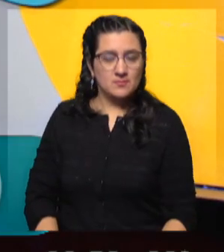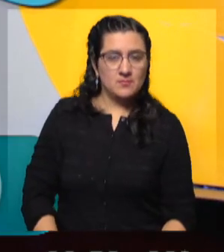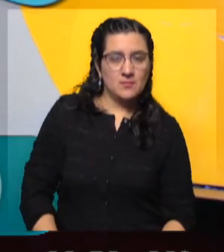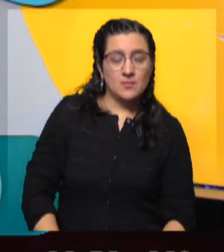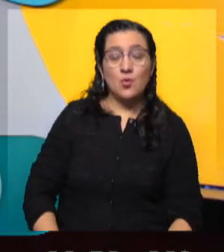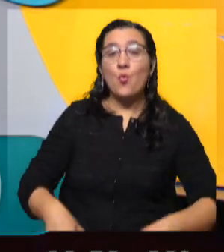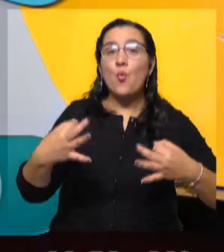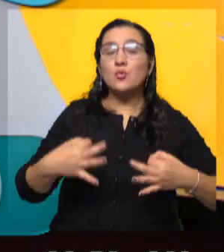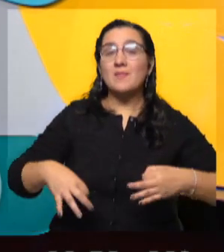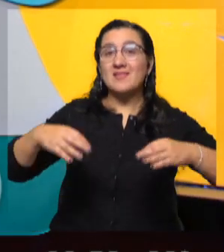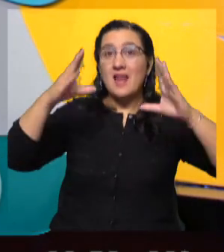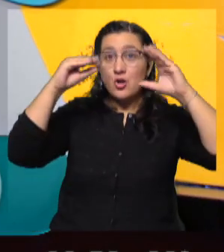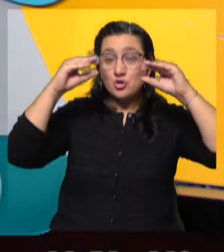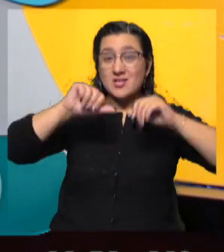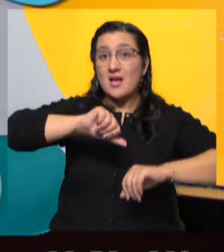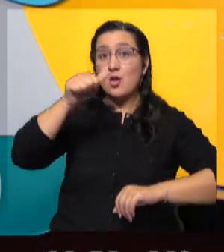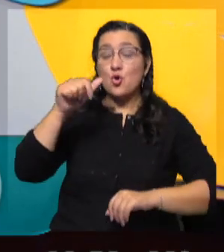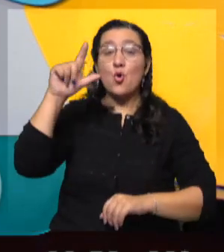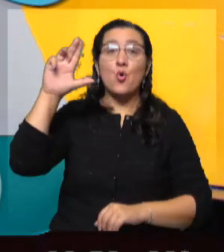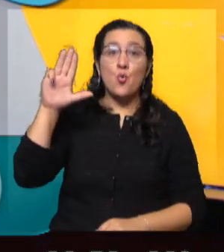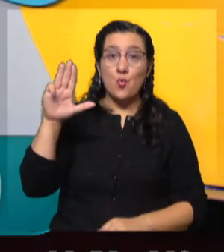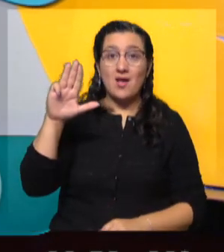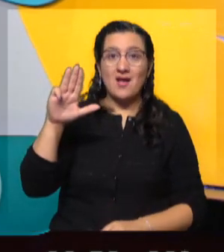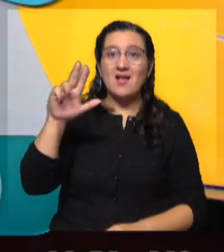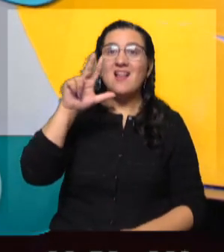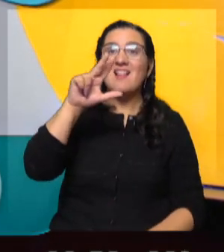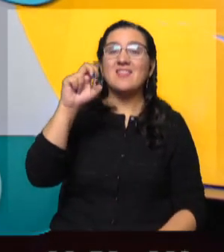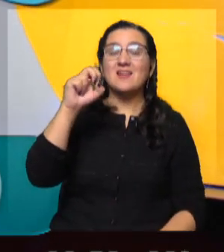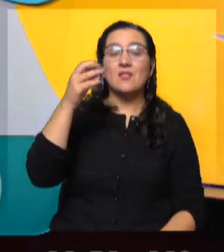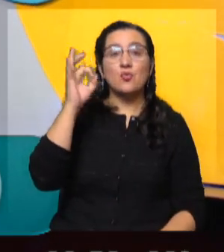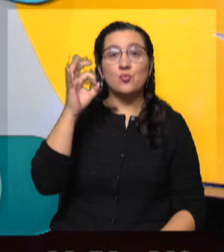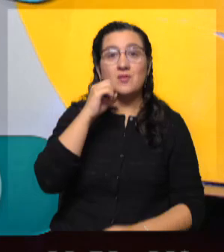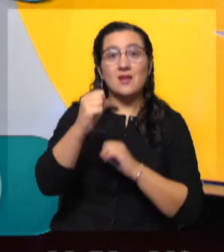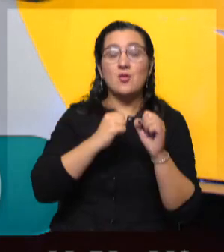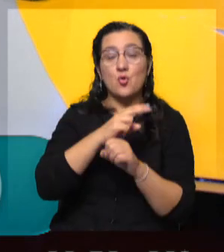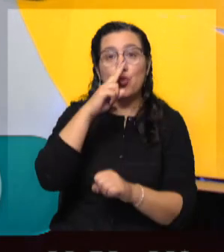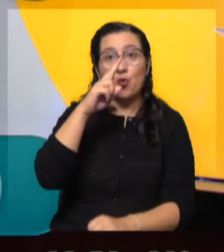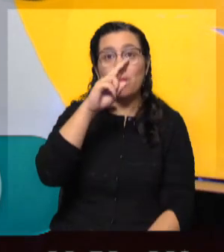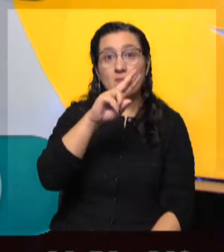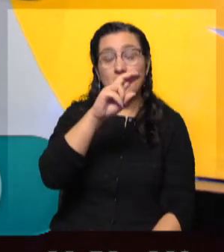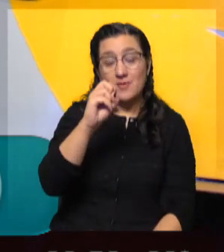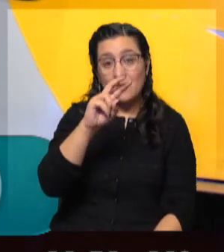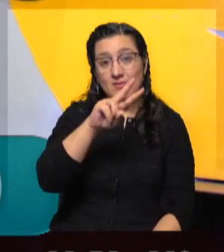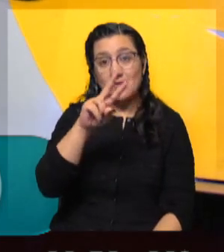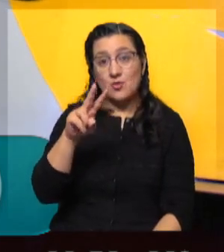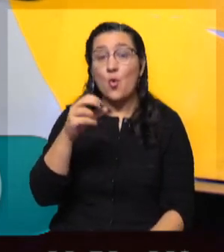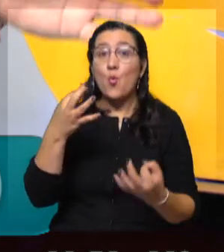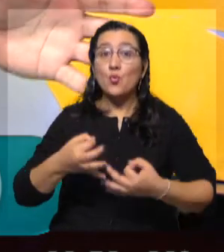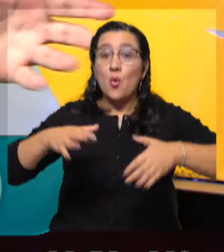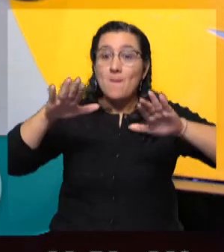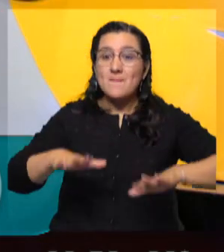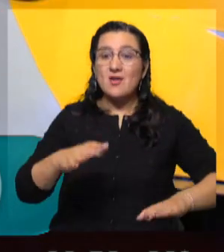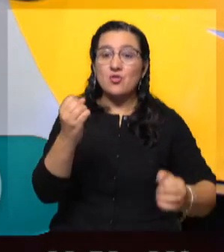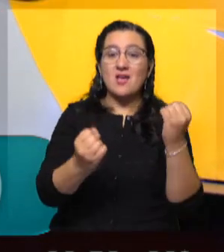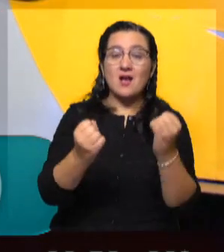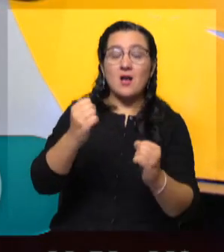la noche que gana Lula no el el 30 de de octubre de 2022 se da un paro de camioneros increíble en Brasil que de